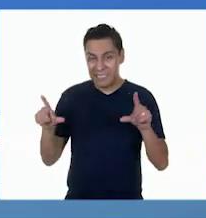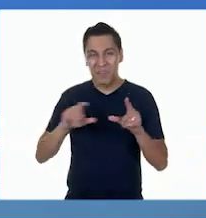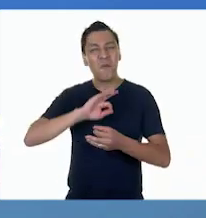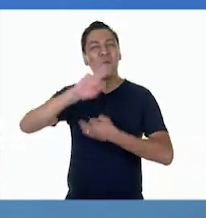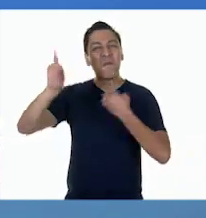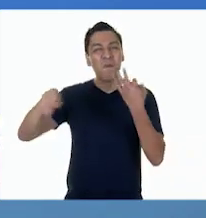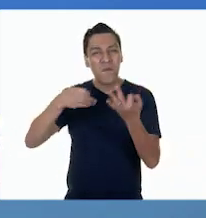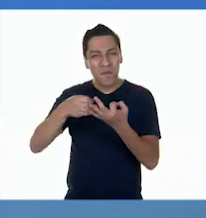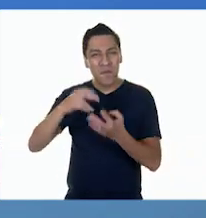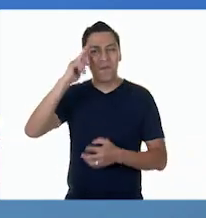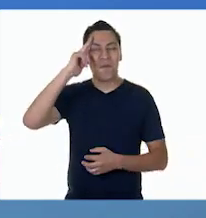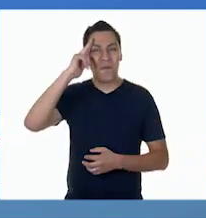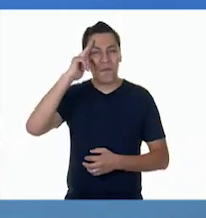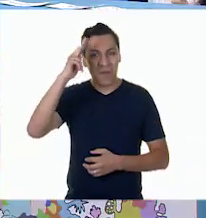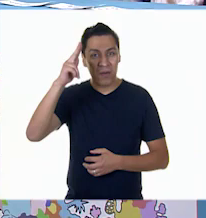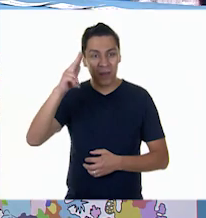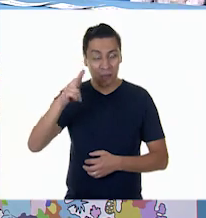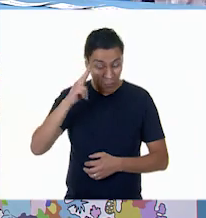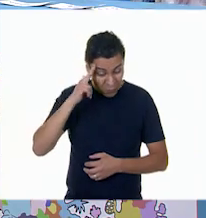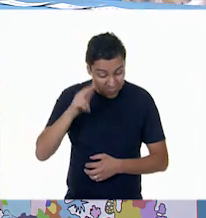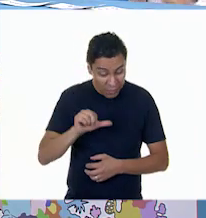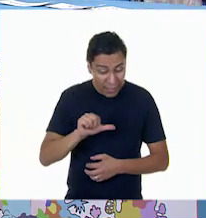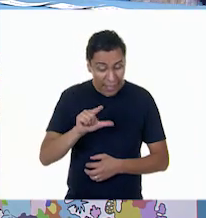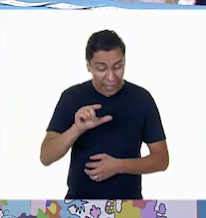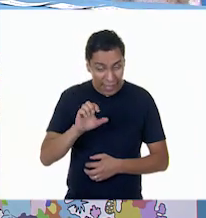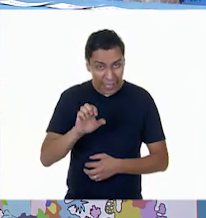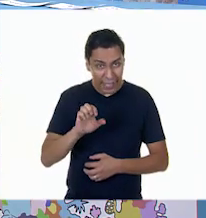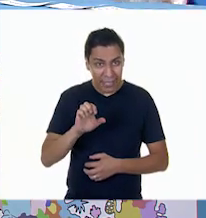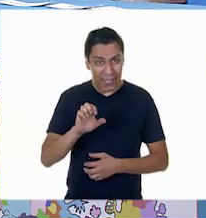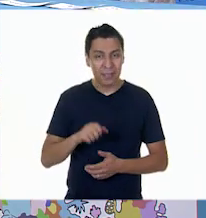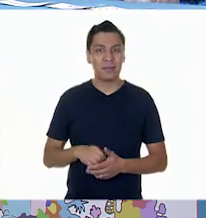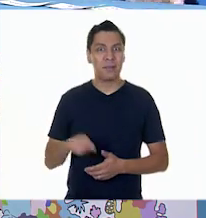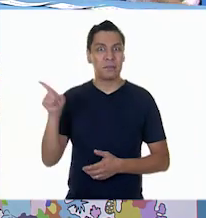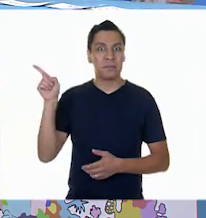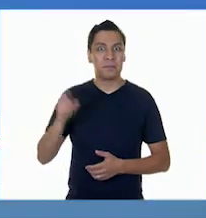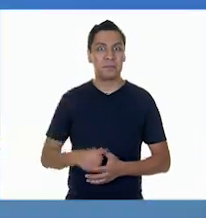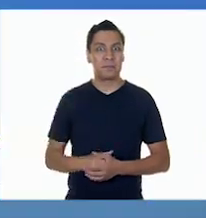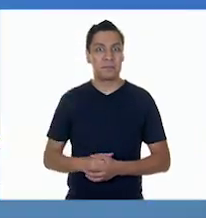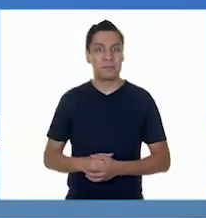todos, niñas y niños. Hola, Ale, ¿cómo estás?